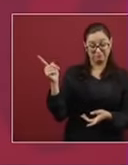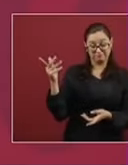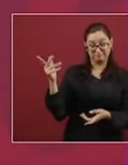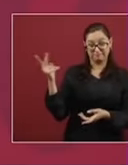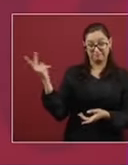lástima